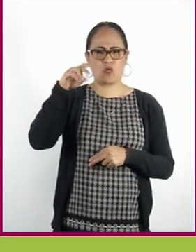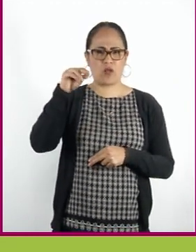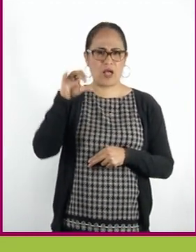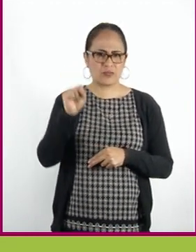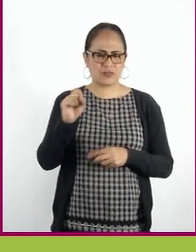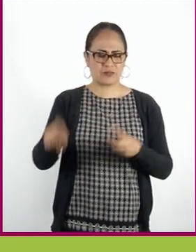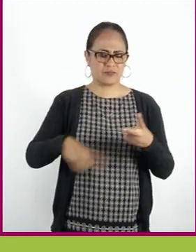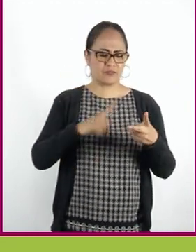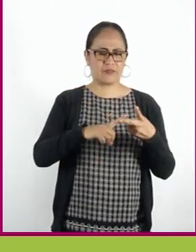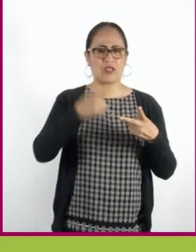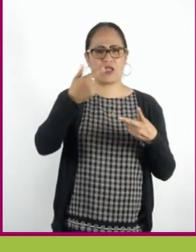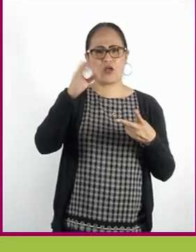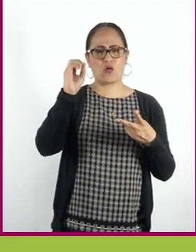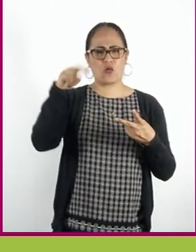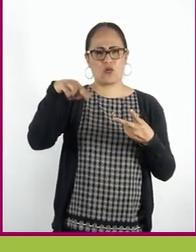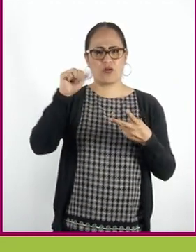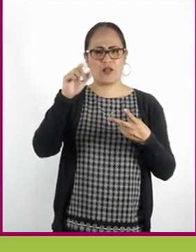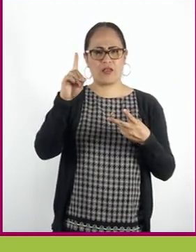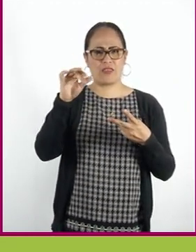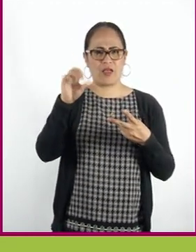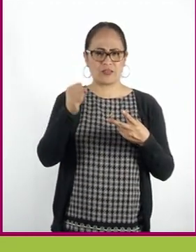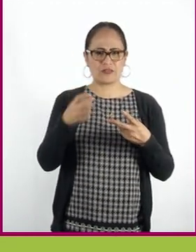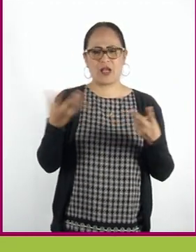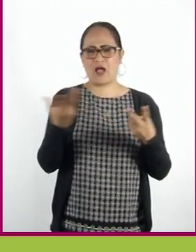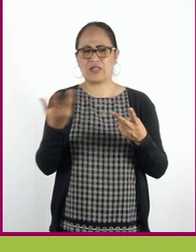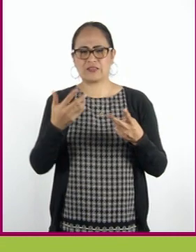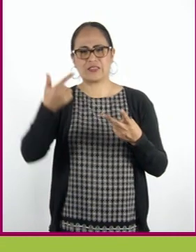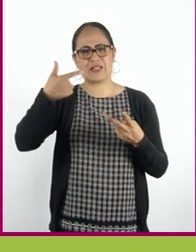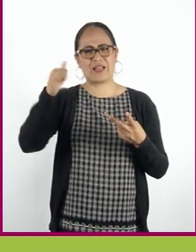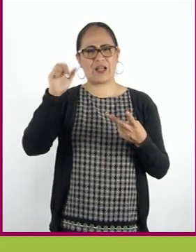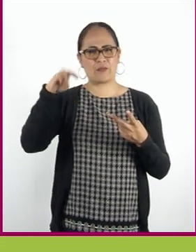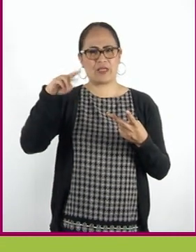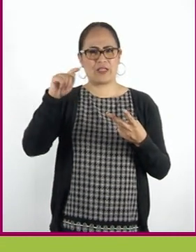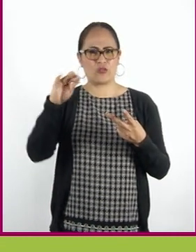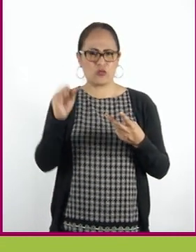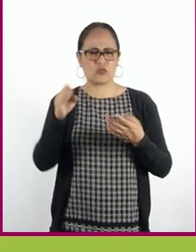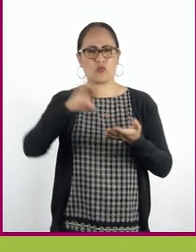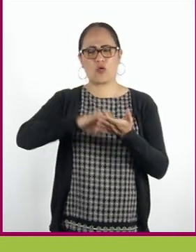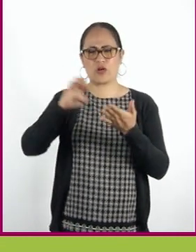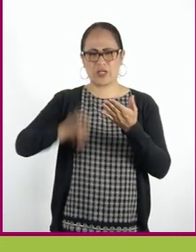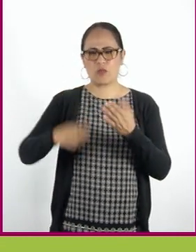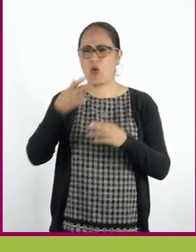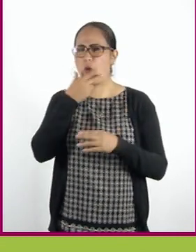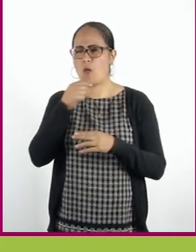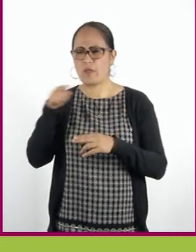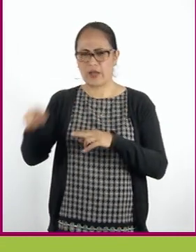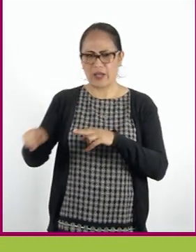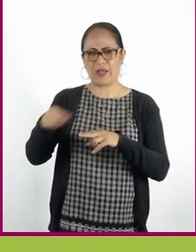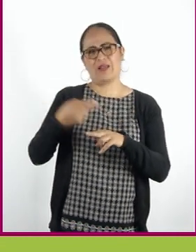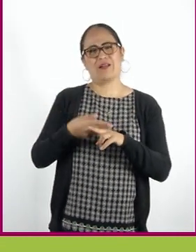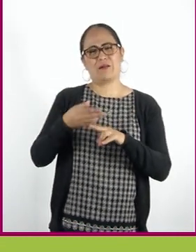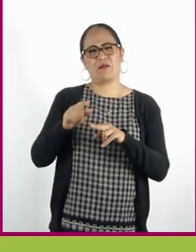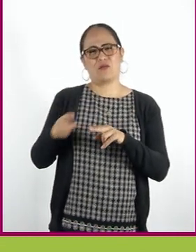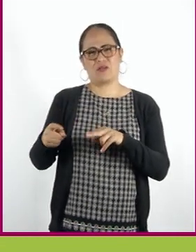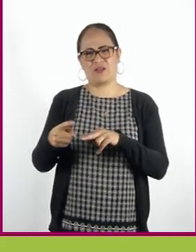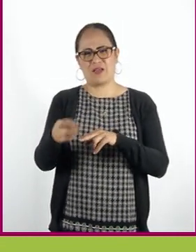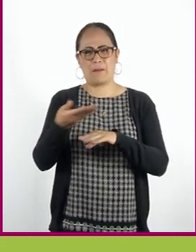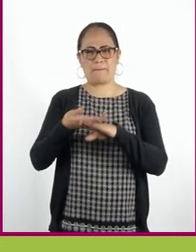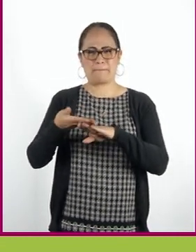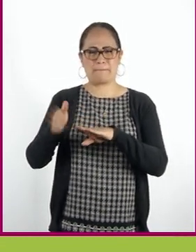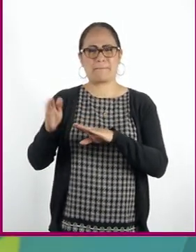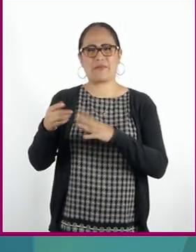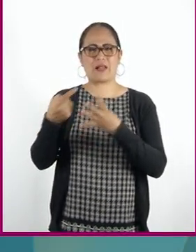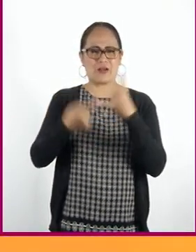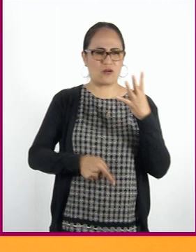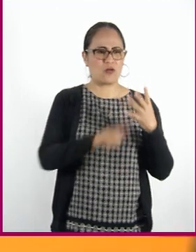por llevar a cabo la producción de gametos, como son los espermatozoides en el hombre y los óvulos en la